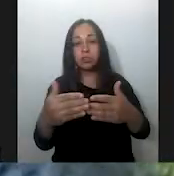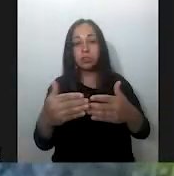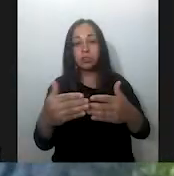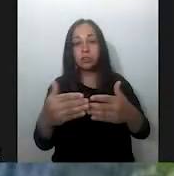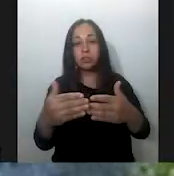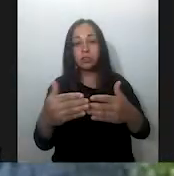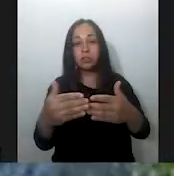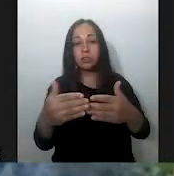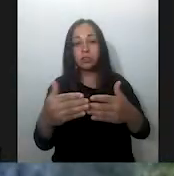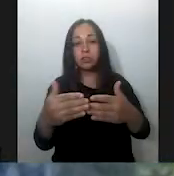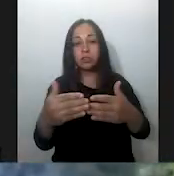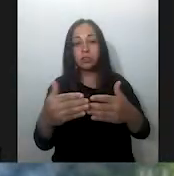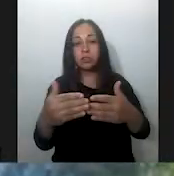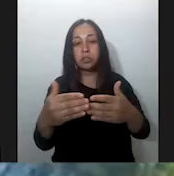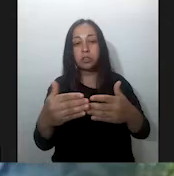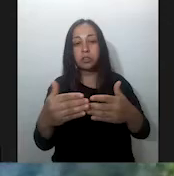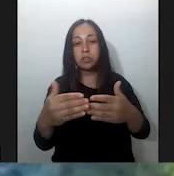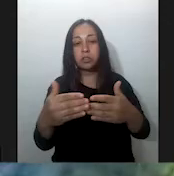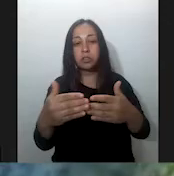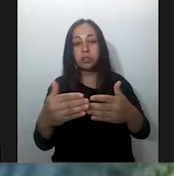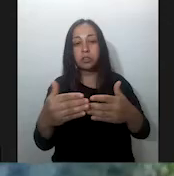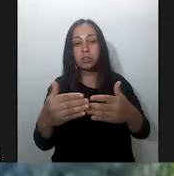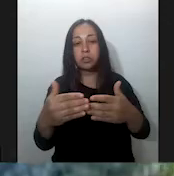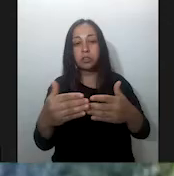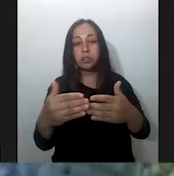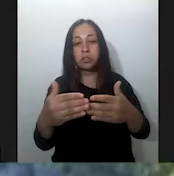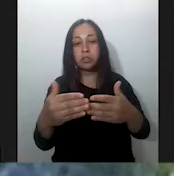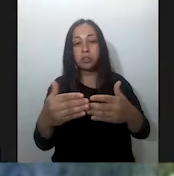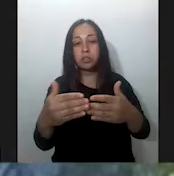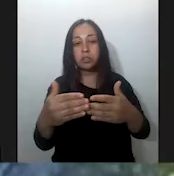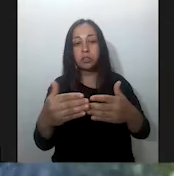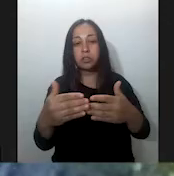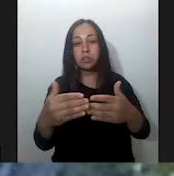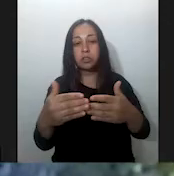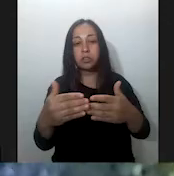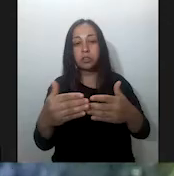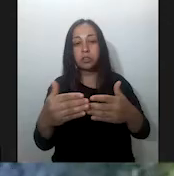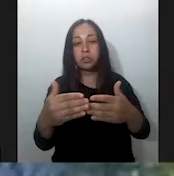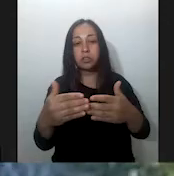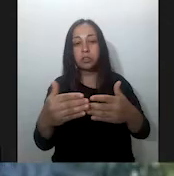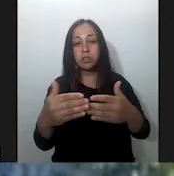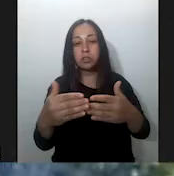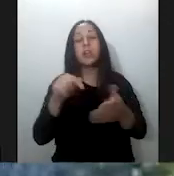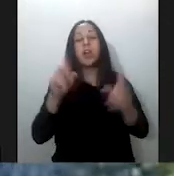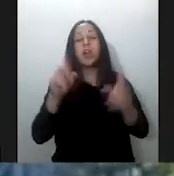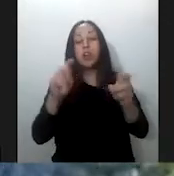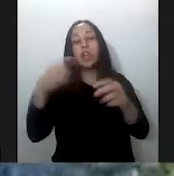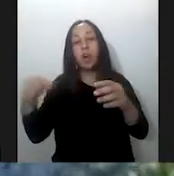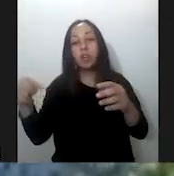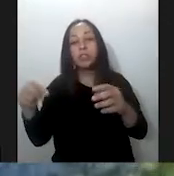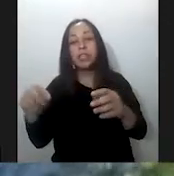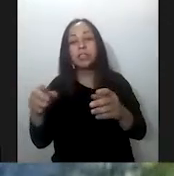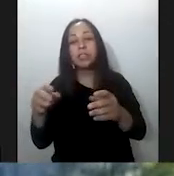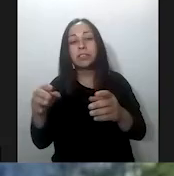profundizar un poco más en Excel, vamos a ver algunas funciones básicas, ¿bien? También vamos a ver algunas otras cosas complementarias que